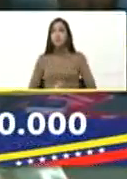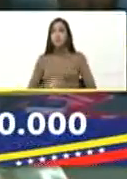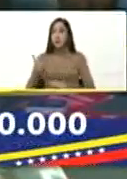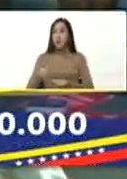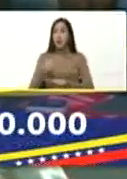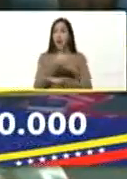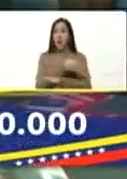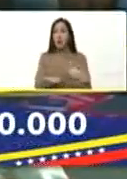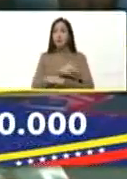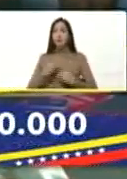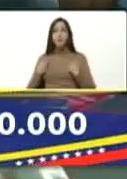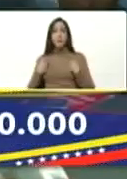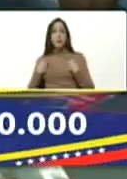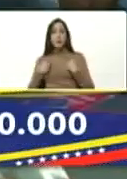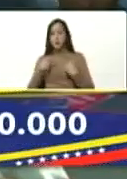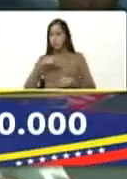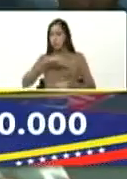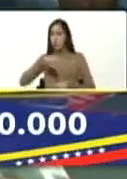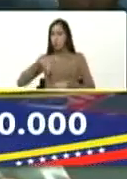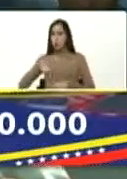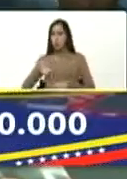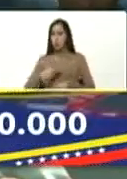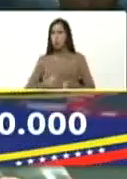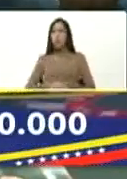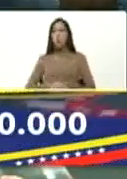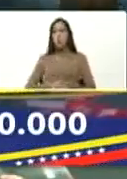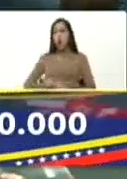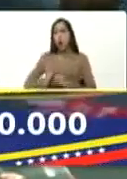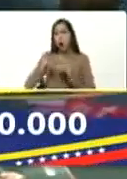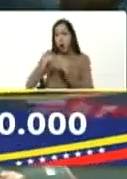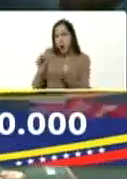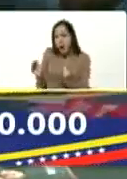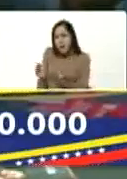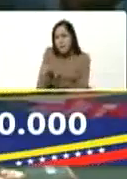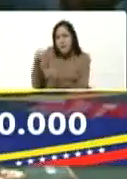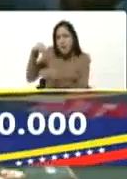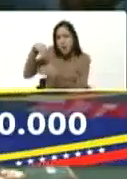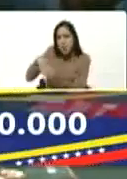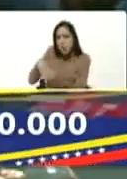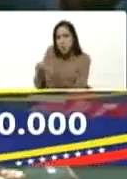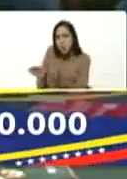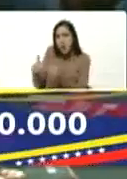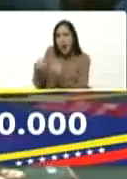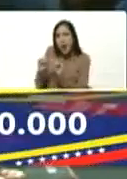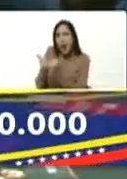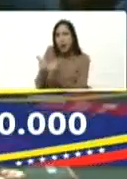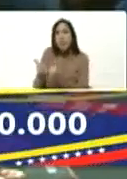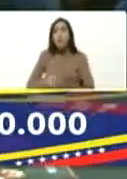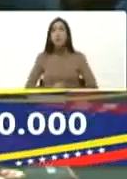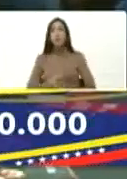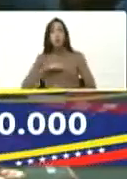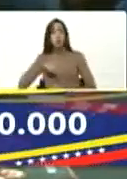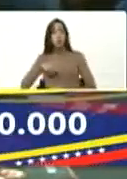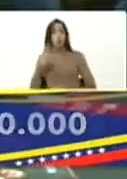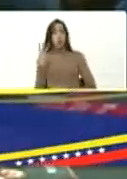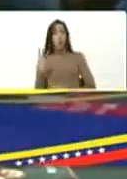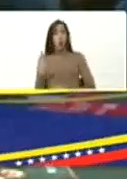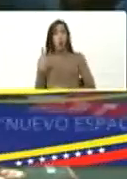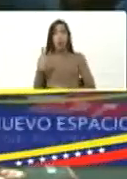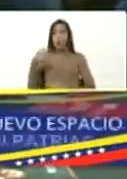Anteriormente vivíamos en una habitación en casa de mi mamá, y pues como puedo observar somos cuatro, de verdad